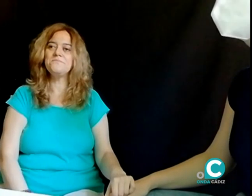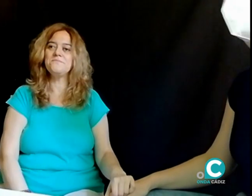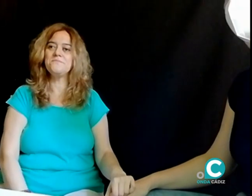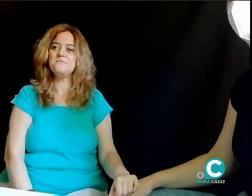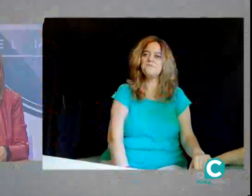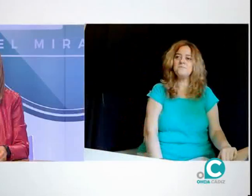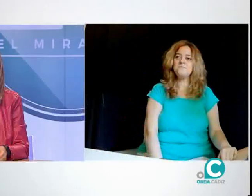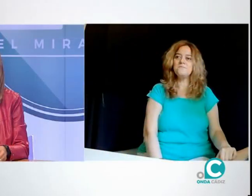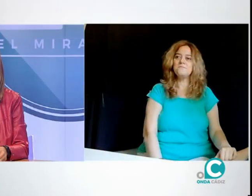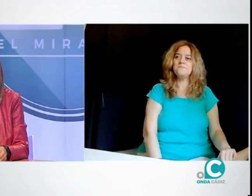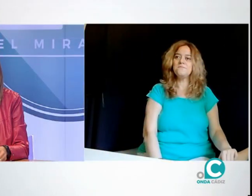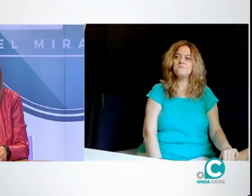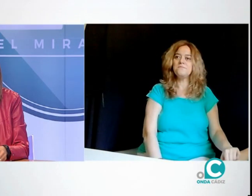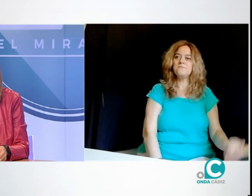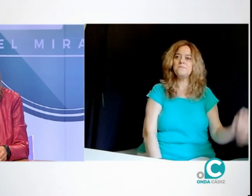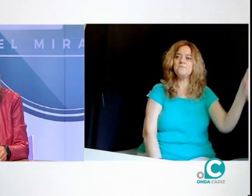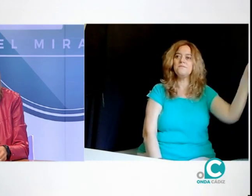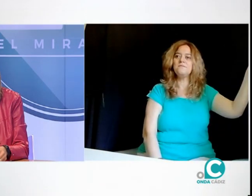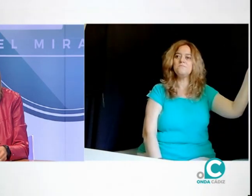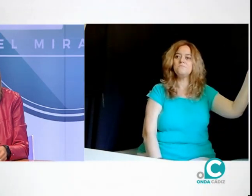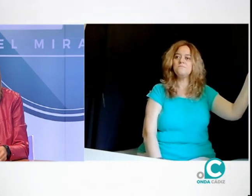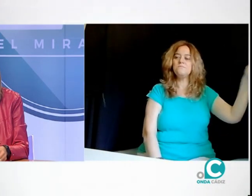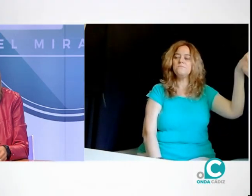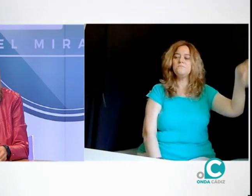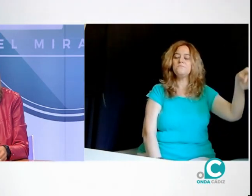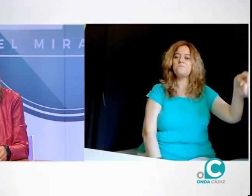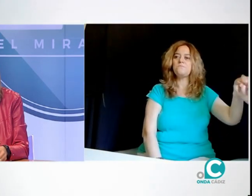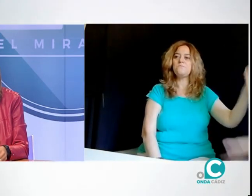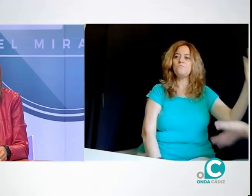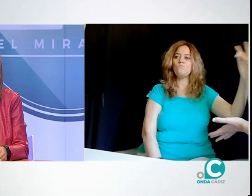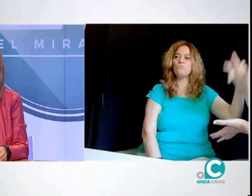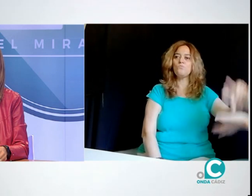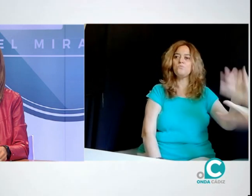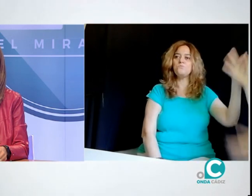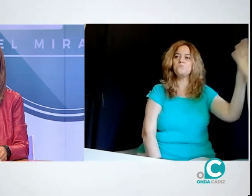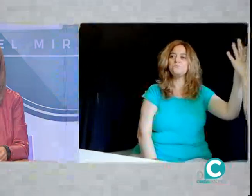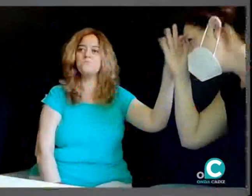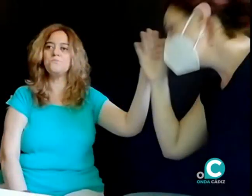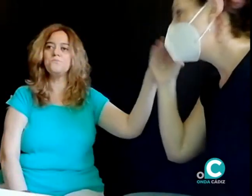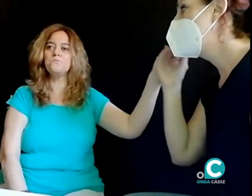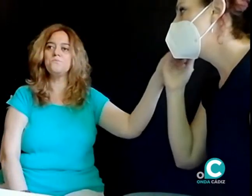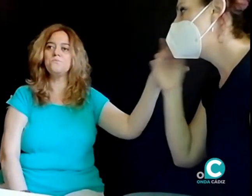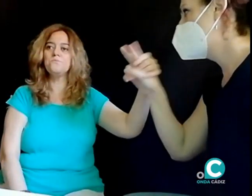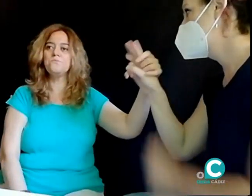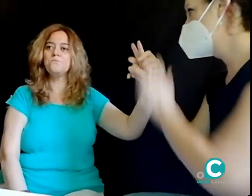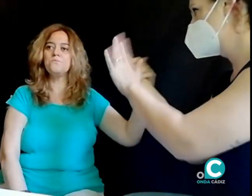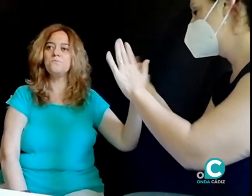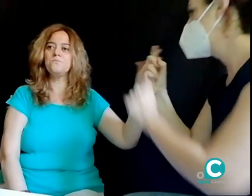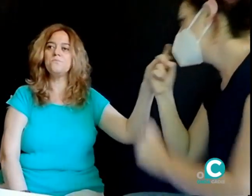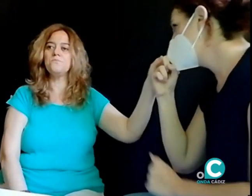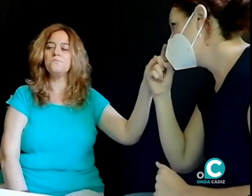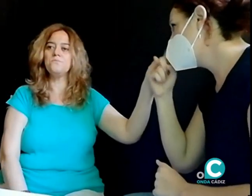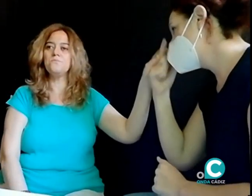Este año volvéis a celebrar este día 27 de junio, Día Internacional de las Personas Sordociegas,